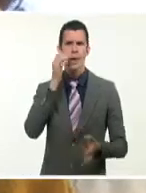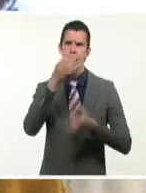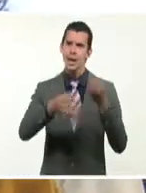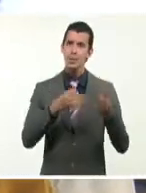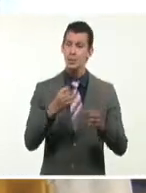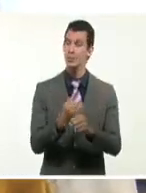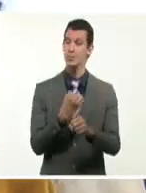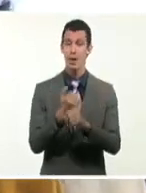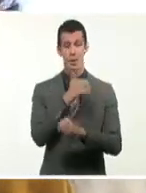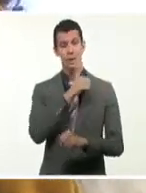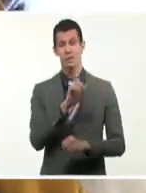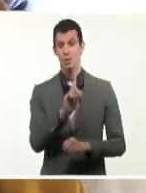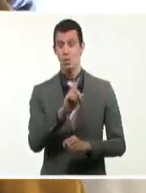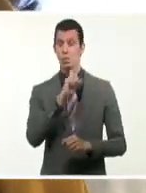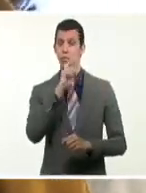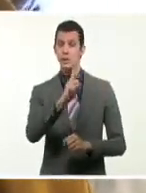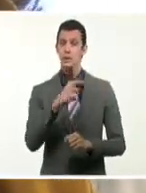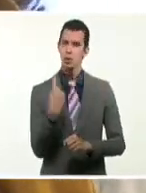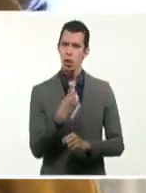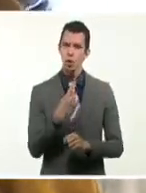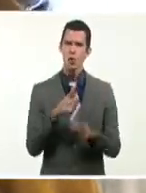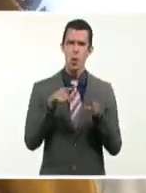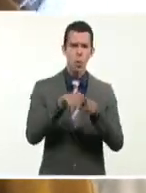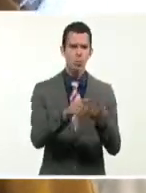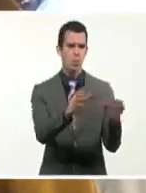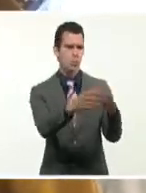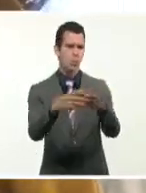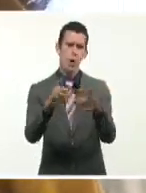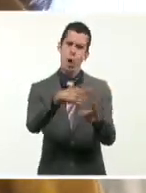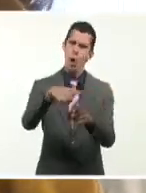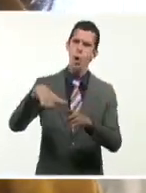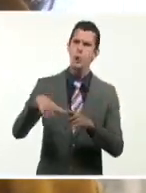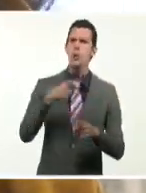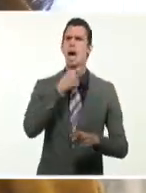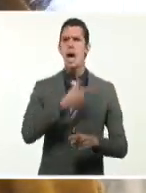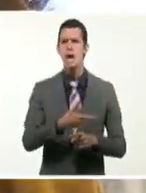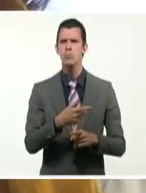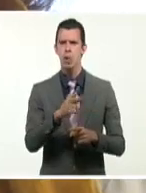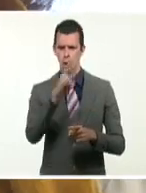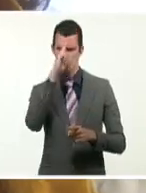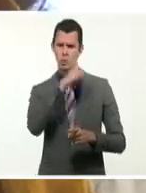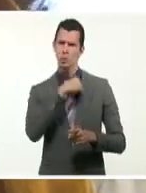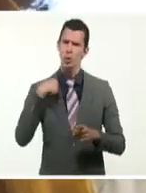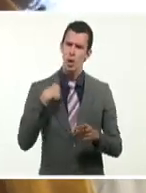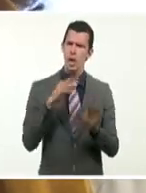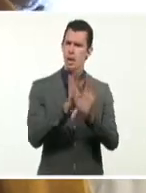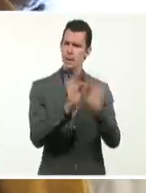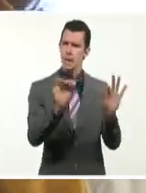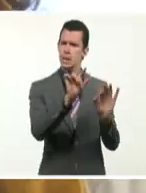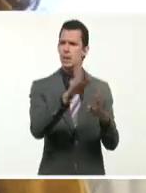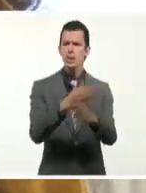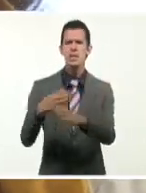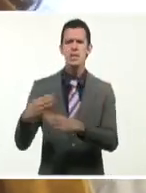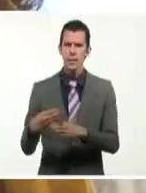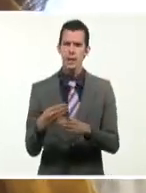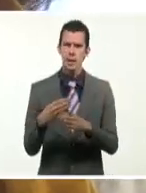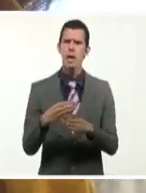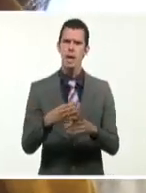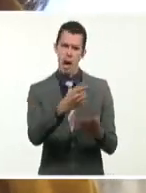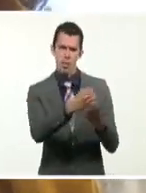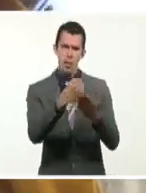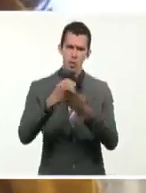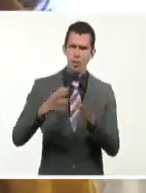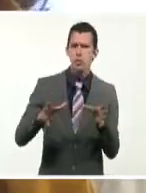con médicos, epidemiólogos, bioestadísticos, electromédicos, desde cada uno desde su trinchera